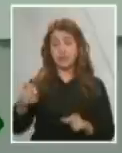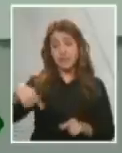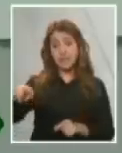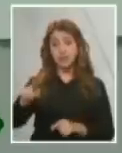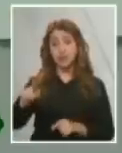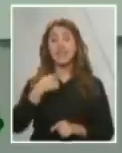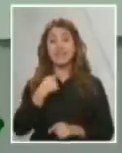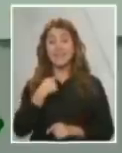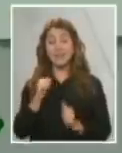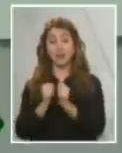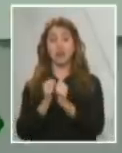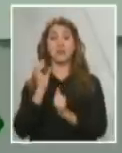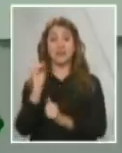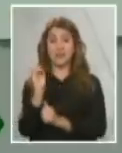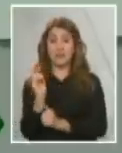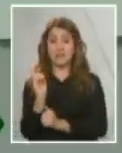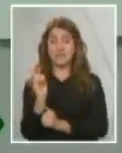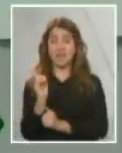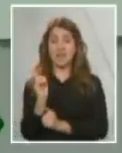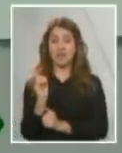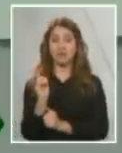ellos